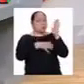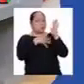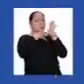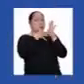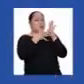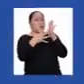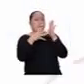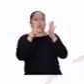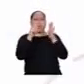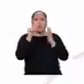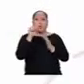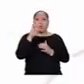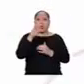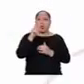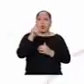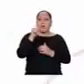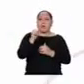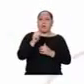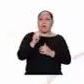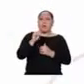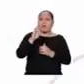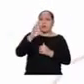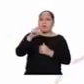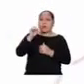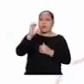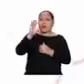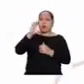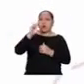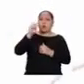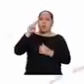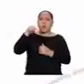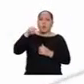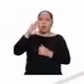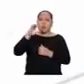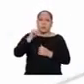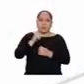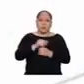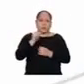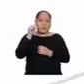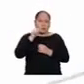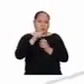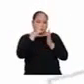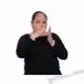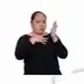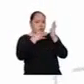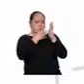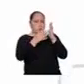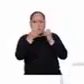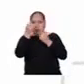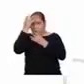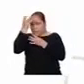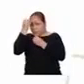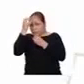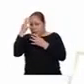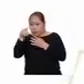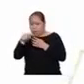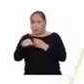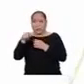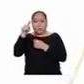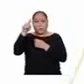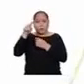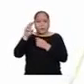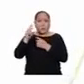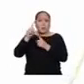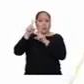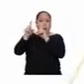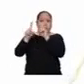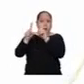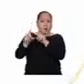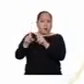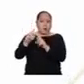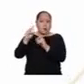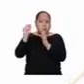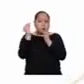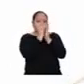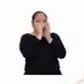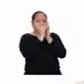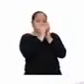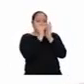frecuencias. Una tabla de frecuencias es aquella donde los datos estadísticos obtenidos se organizan según